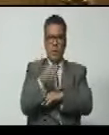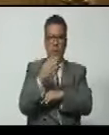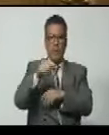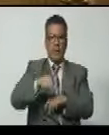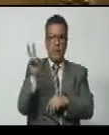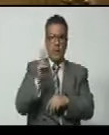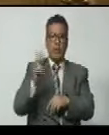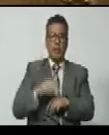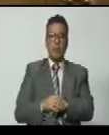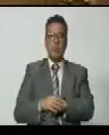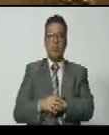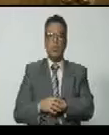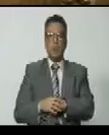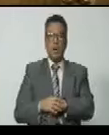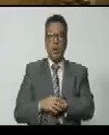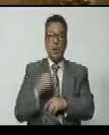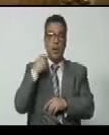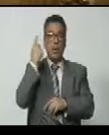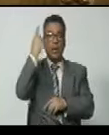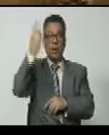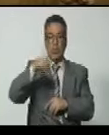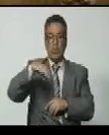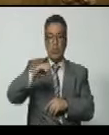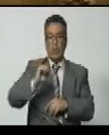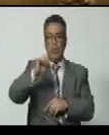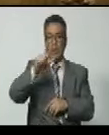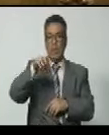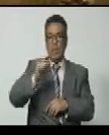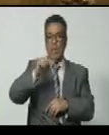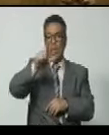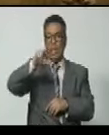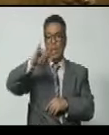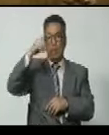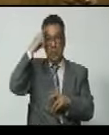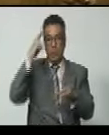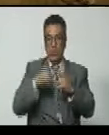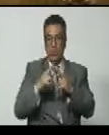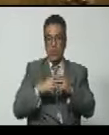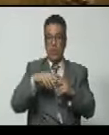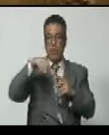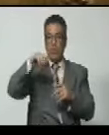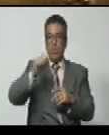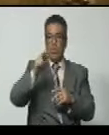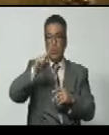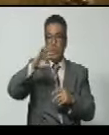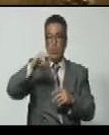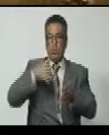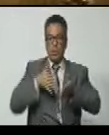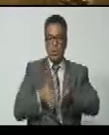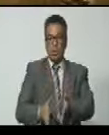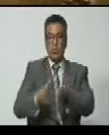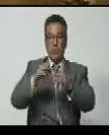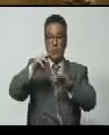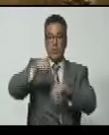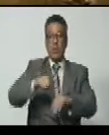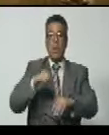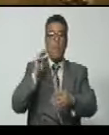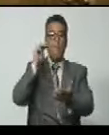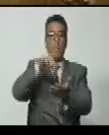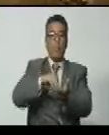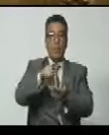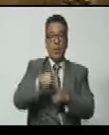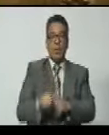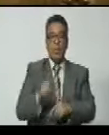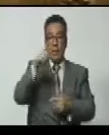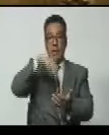de Venezuela. Que la heroína Eulalia Ramos Sánchez, también conocida como Eulalia Burós, nace en Mamporal, Estado Miranda,